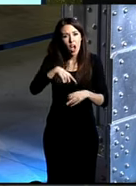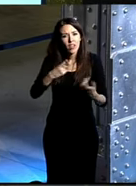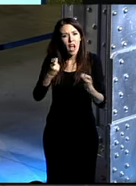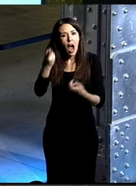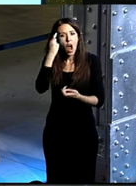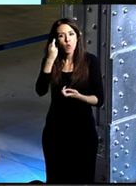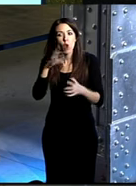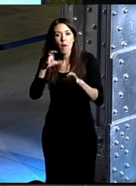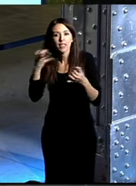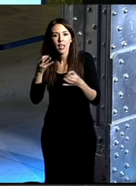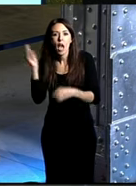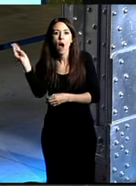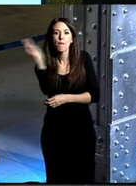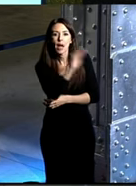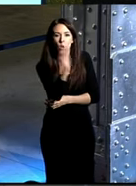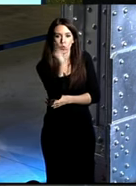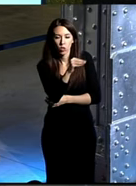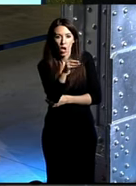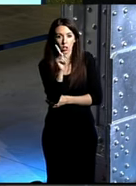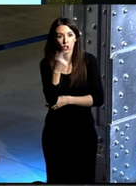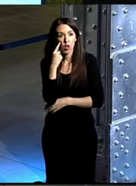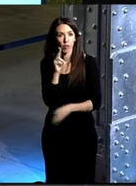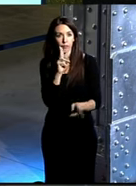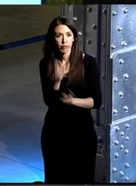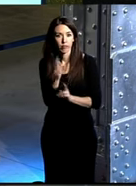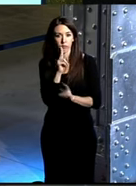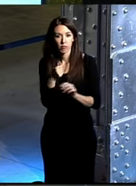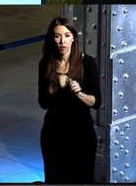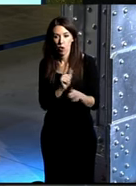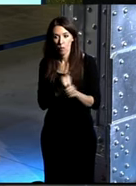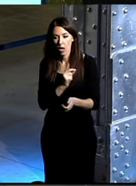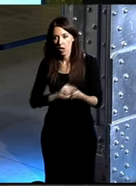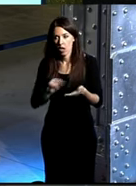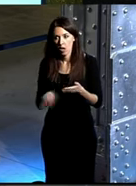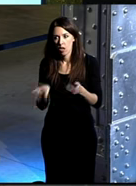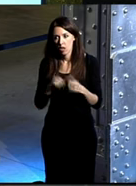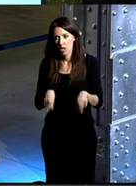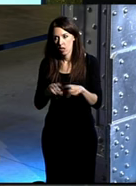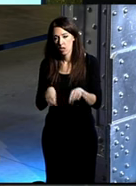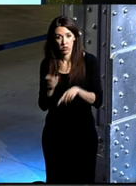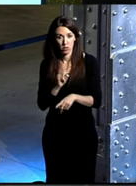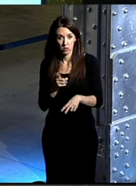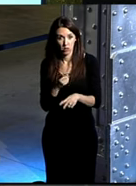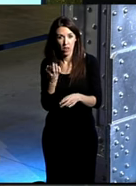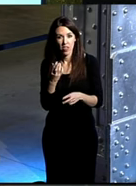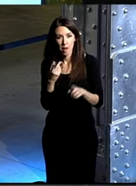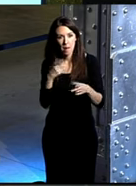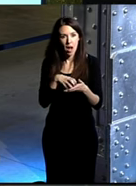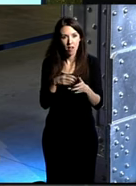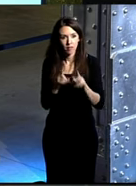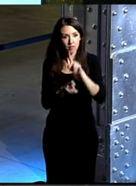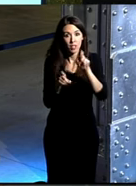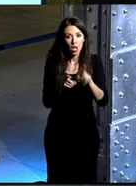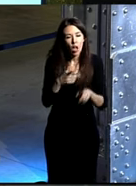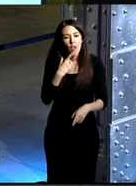aprendan a preguntar, no que aprendan a responder y a copiar las respuestas. Y el hecho de que es tan difícil